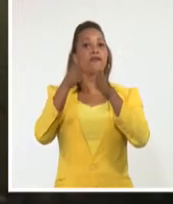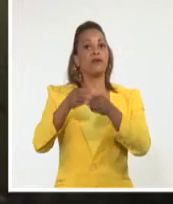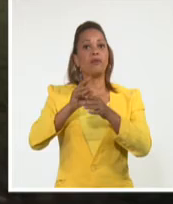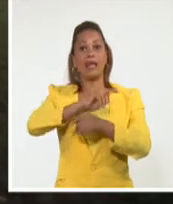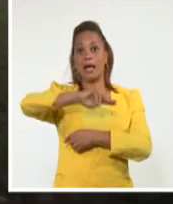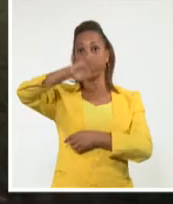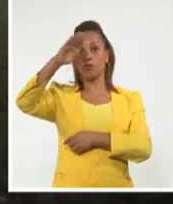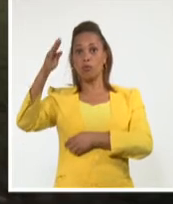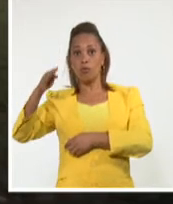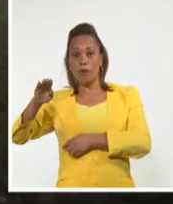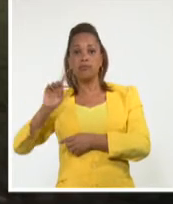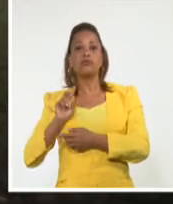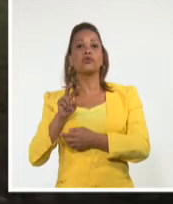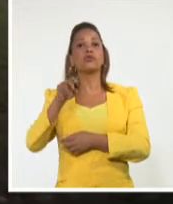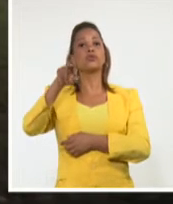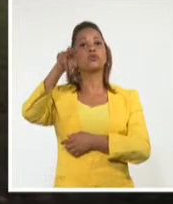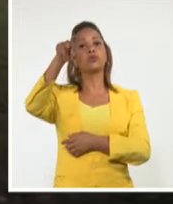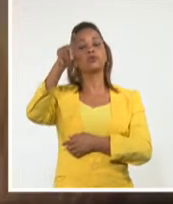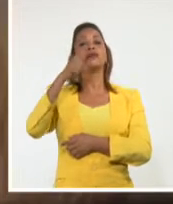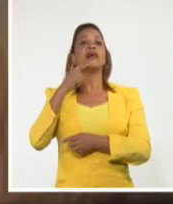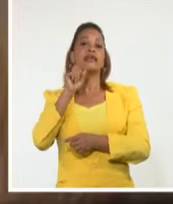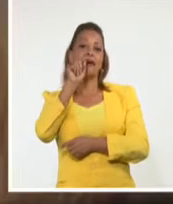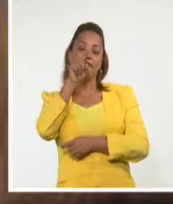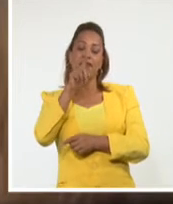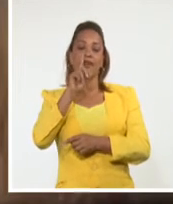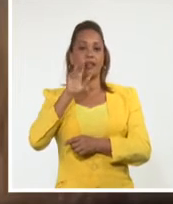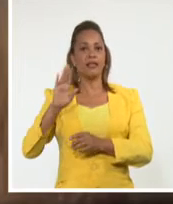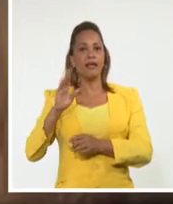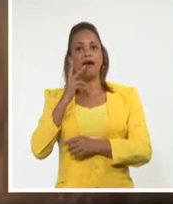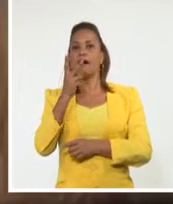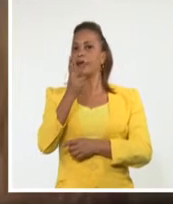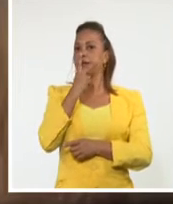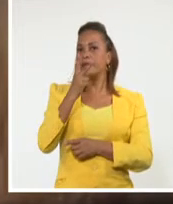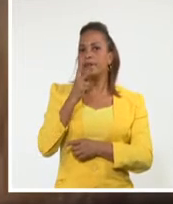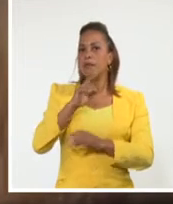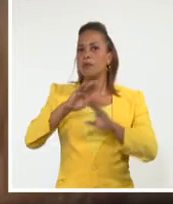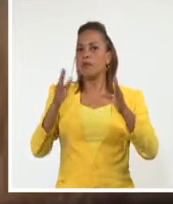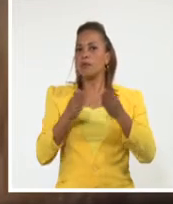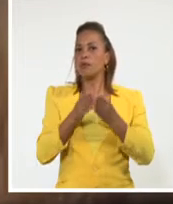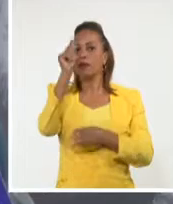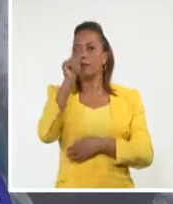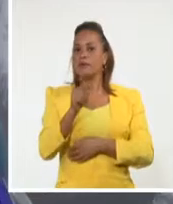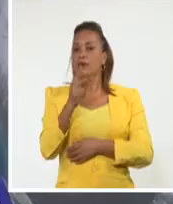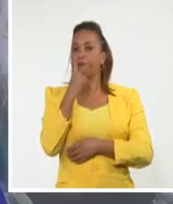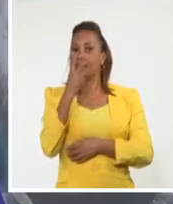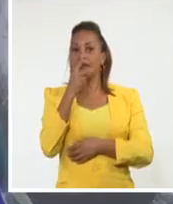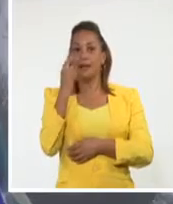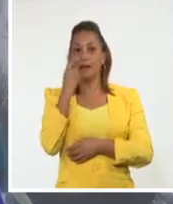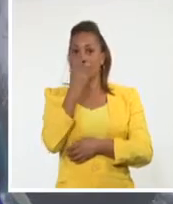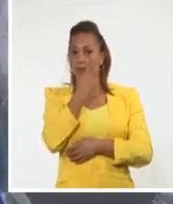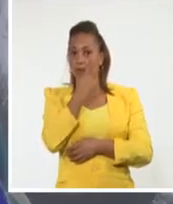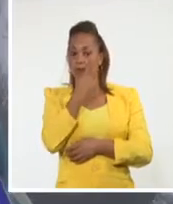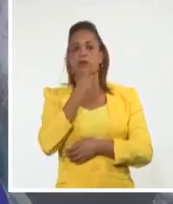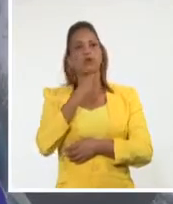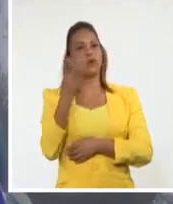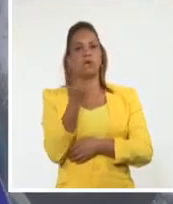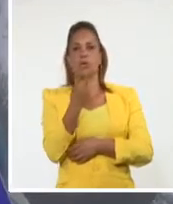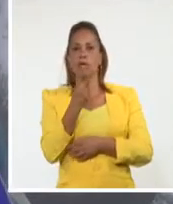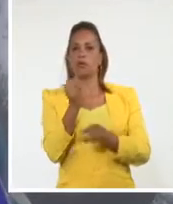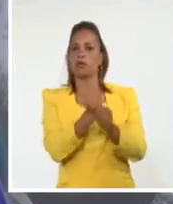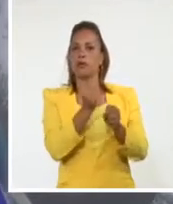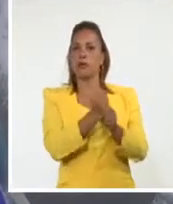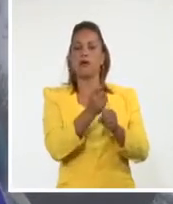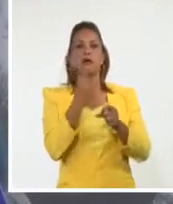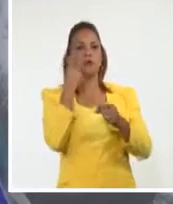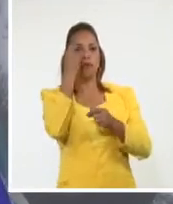altura. Al final nos pusieron a atender el problema los optometristas para atender la vista de eso. Y yo hacía la doble función. Le medía